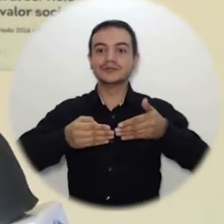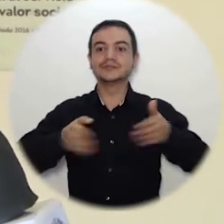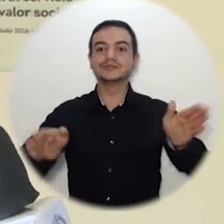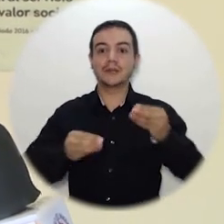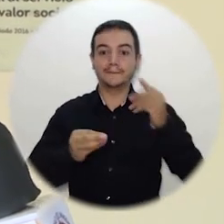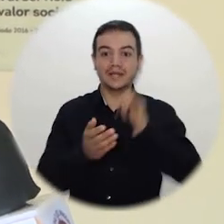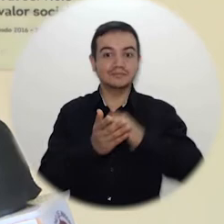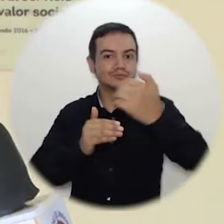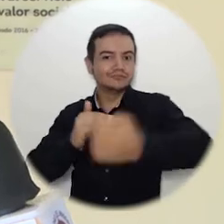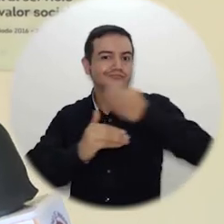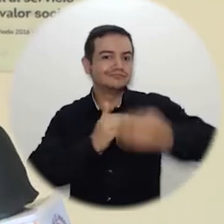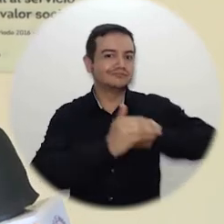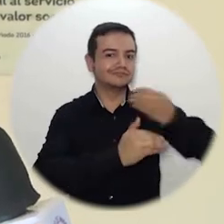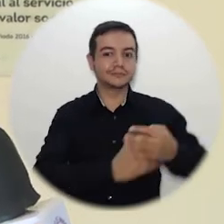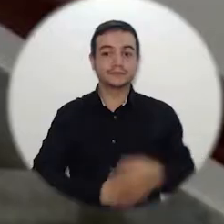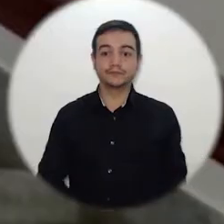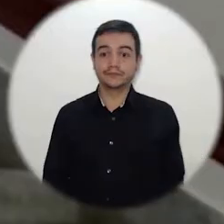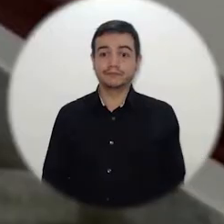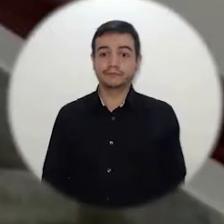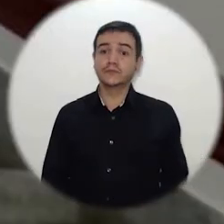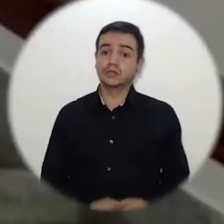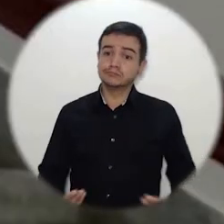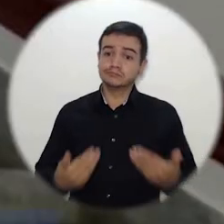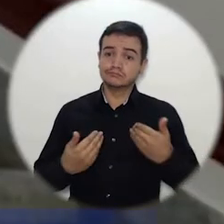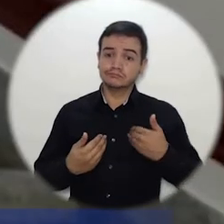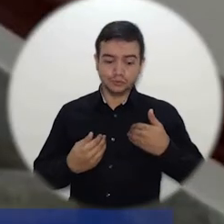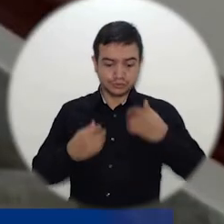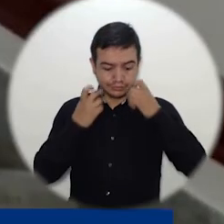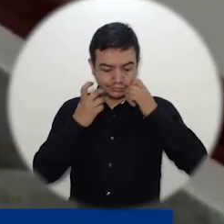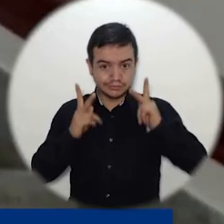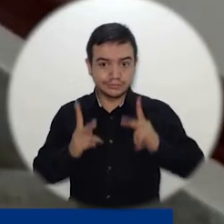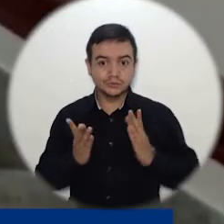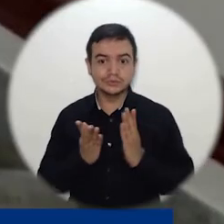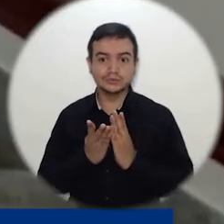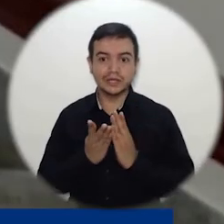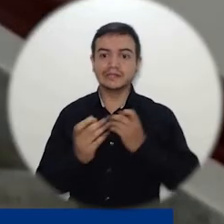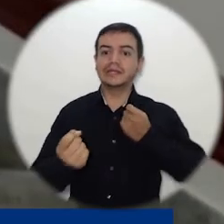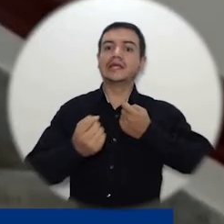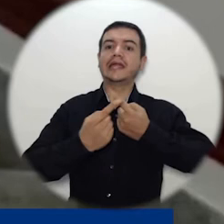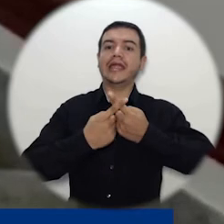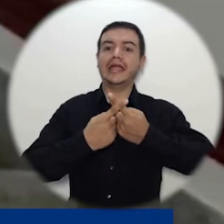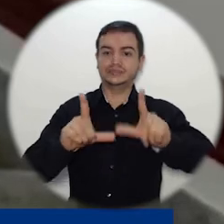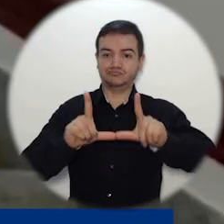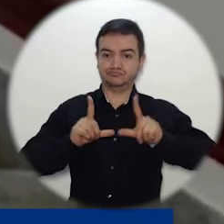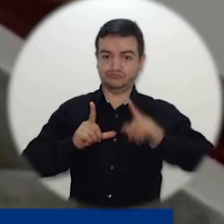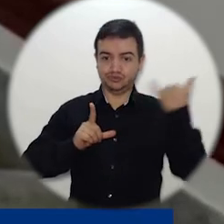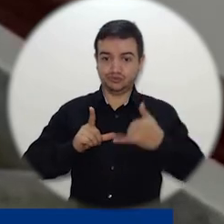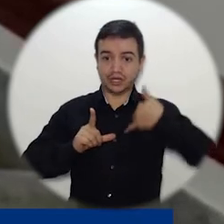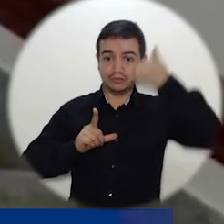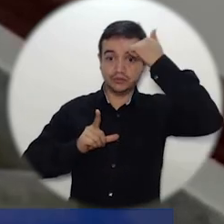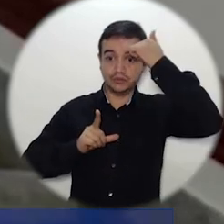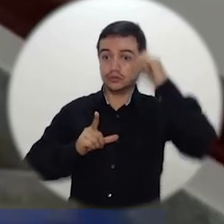nuestros consultorios para la atención psicológica. Para mí como estudiante, como egresado, como docente, es un